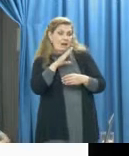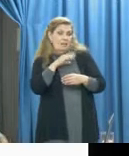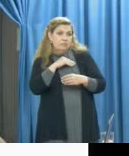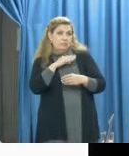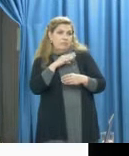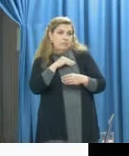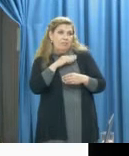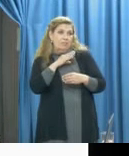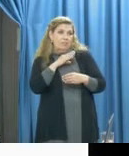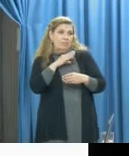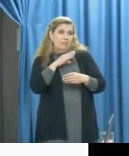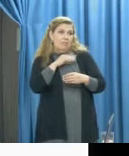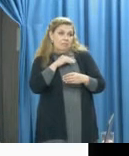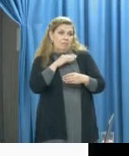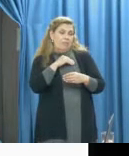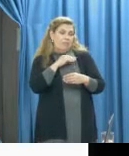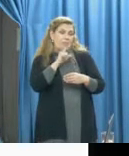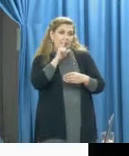fallando.